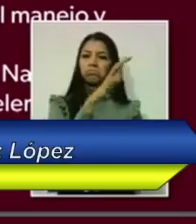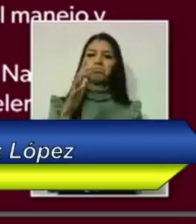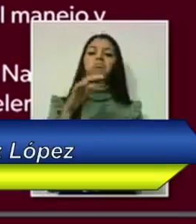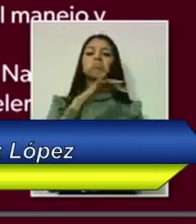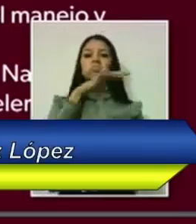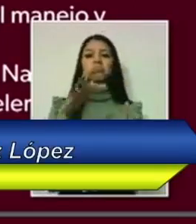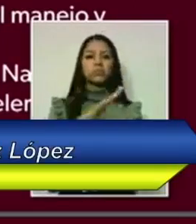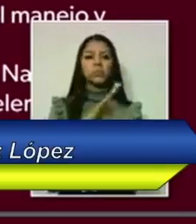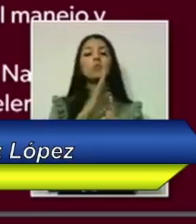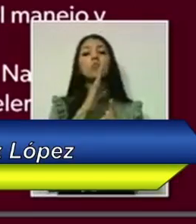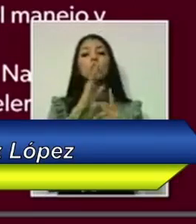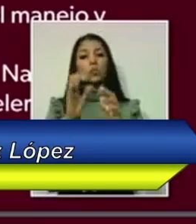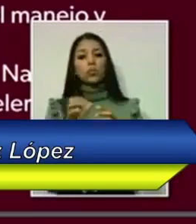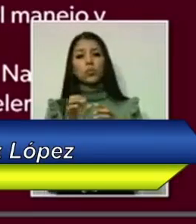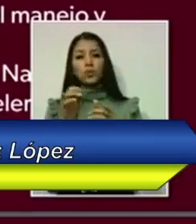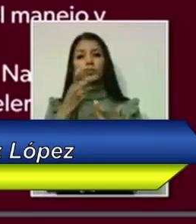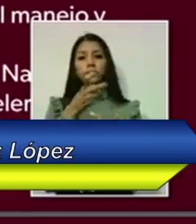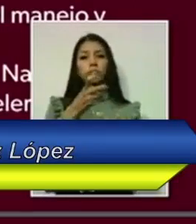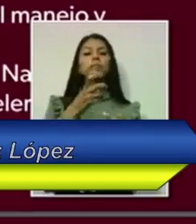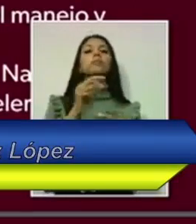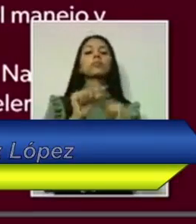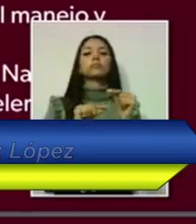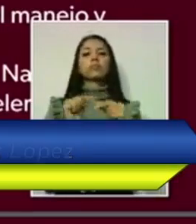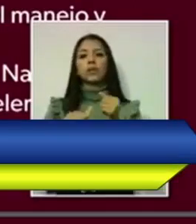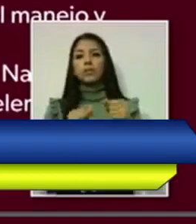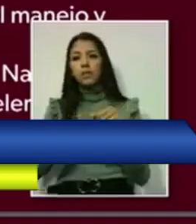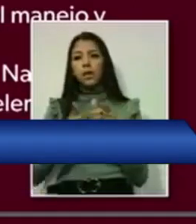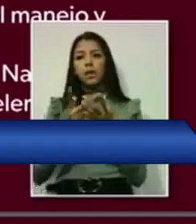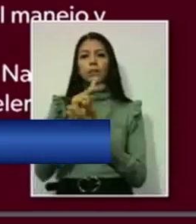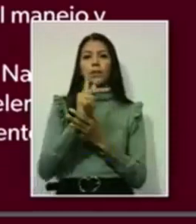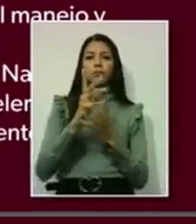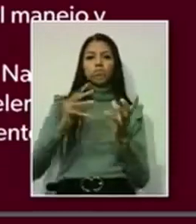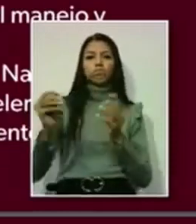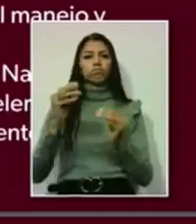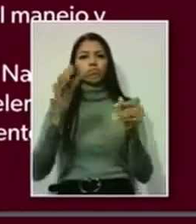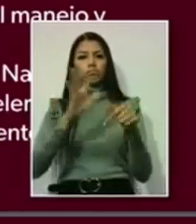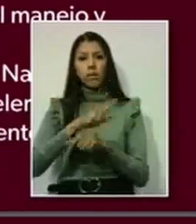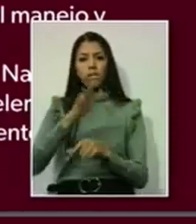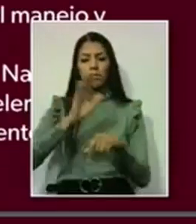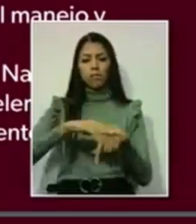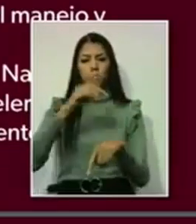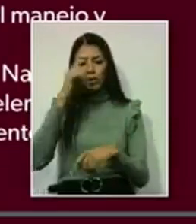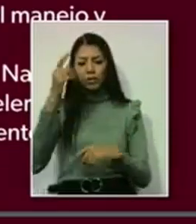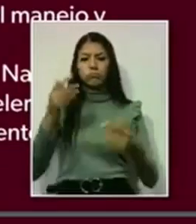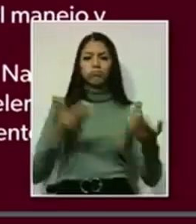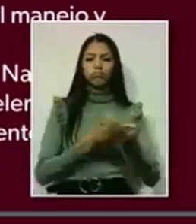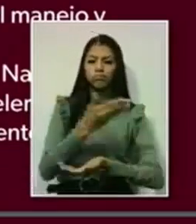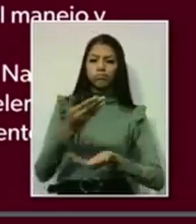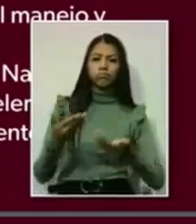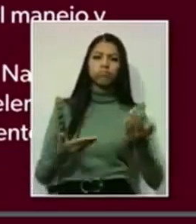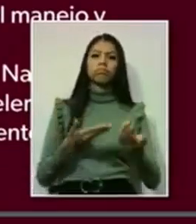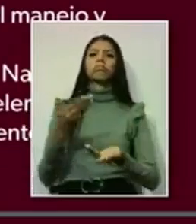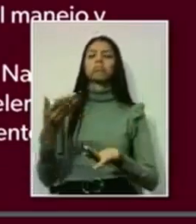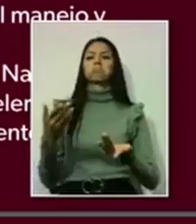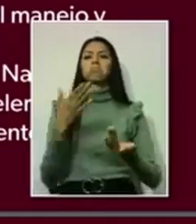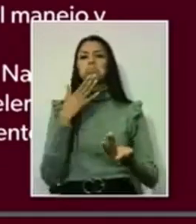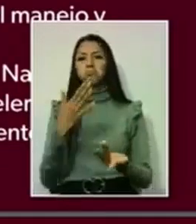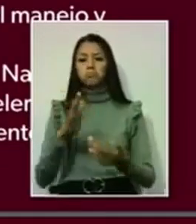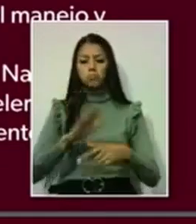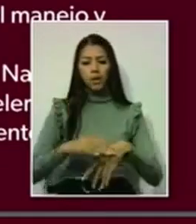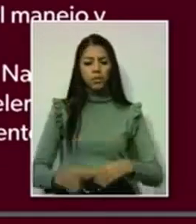la biodiversidad, los procesos biológicos, facilitar la educación, la recreación y fortalecer en